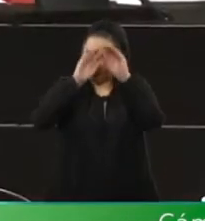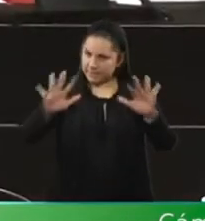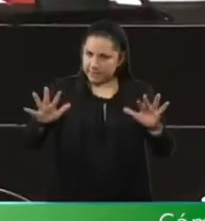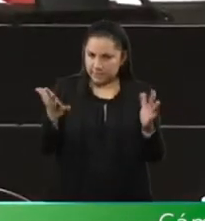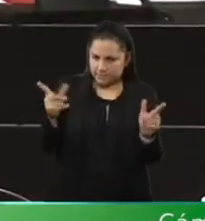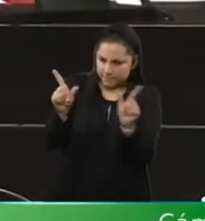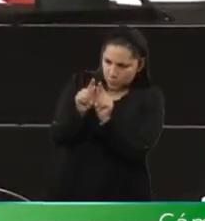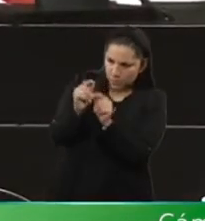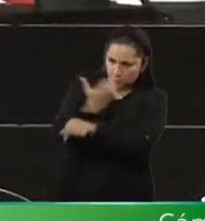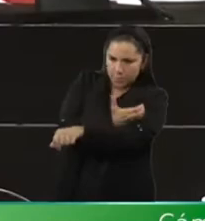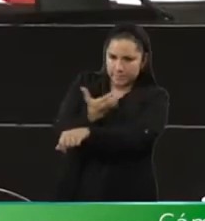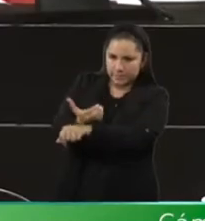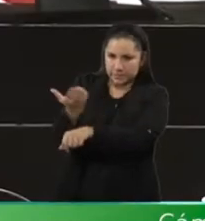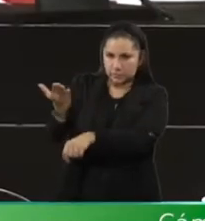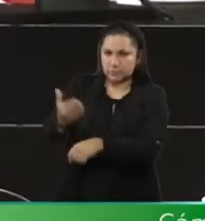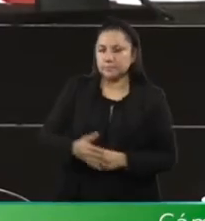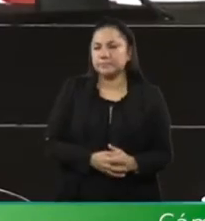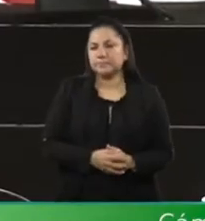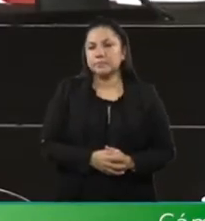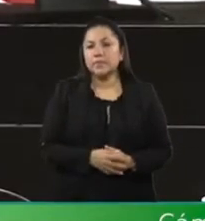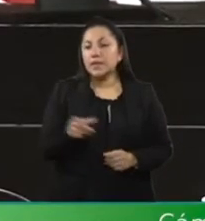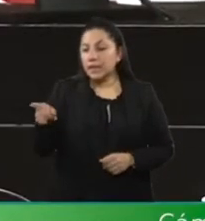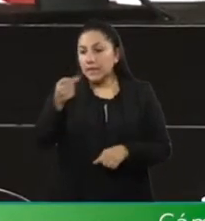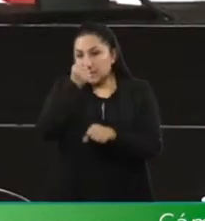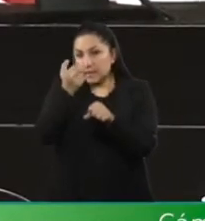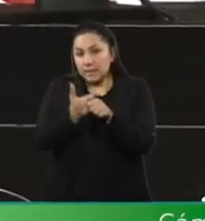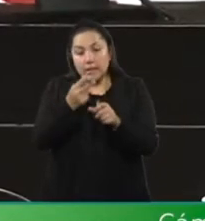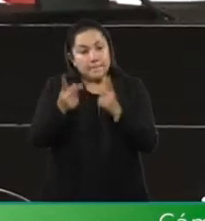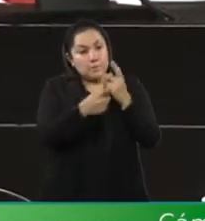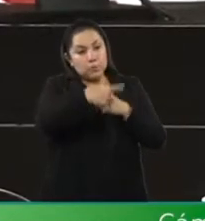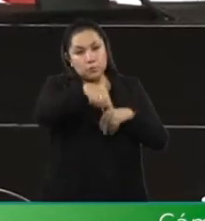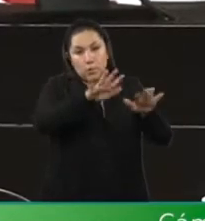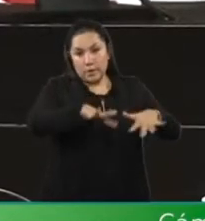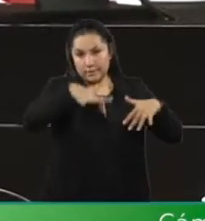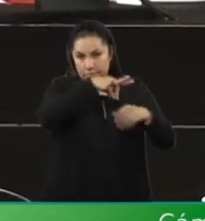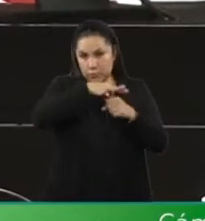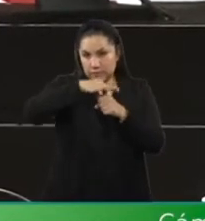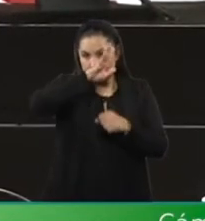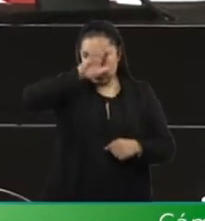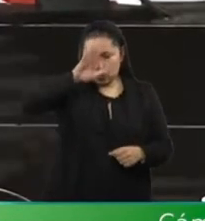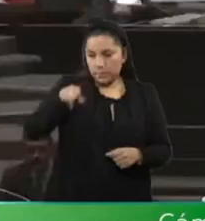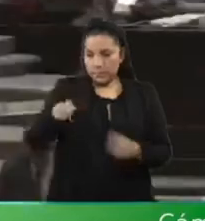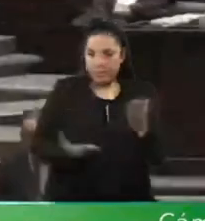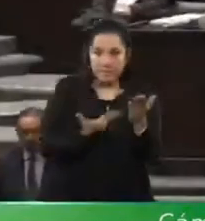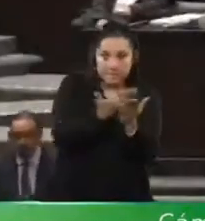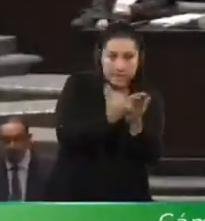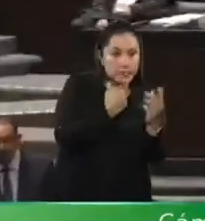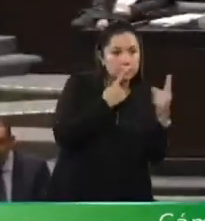Consulte la Secretaría a la Asamblea en votación económica si se admite discusión.